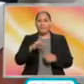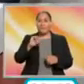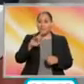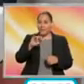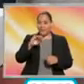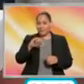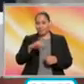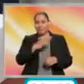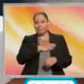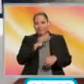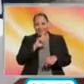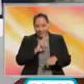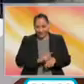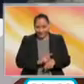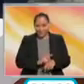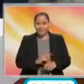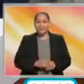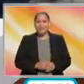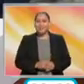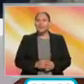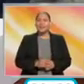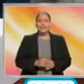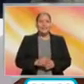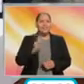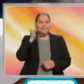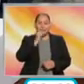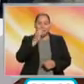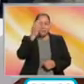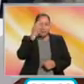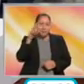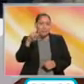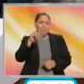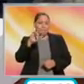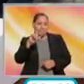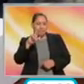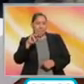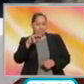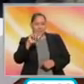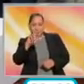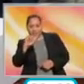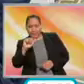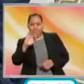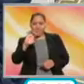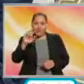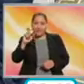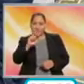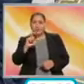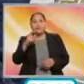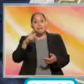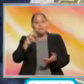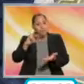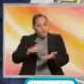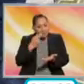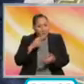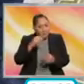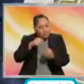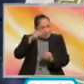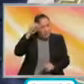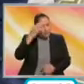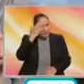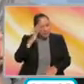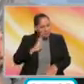Miriam, buenos días. Buenos días. ¿Cuánto no se ha dicho ya de María Félix? Pero pues yo creo que la firma nos debe decir todavía como un poquito más,